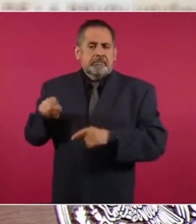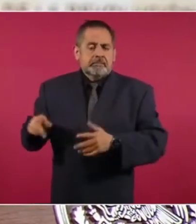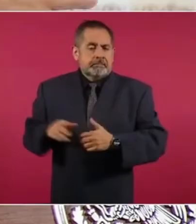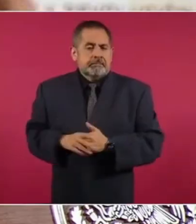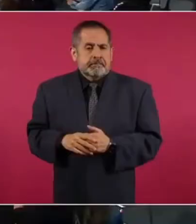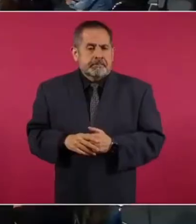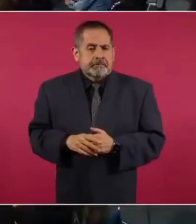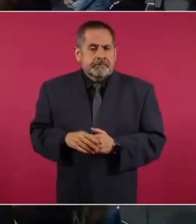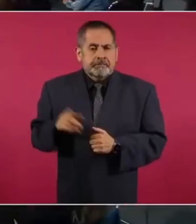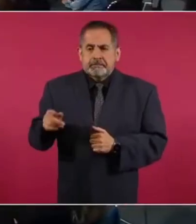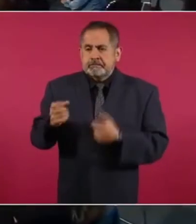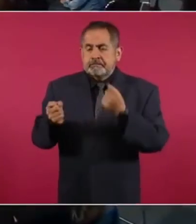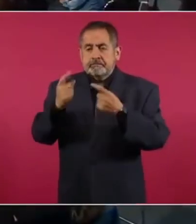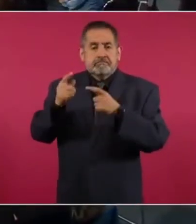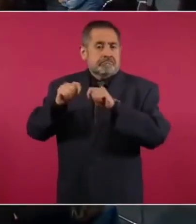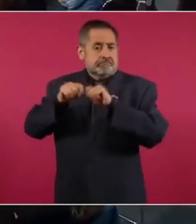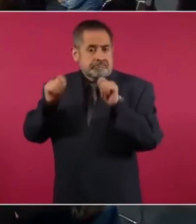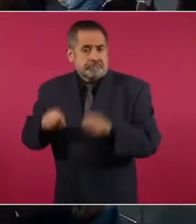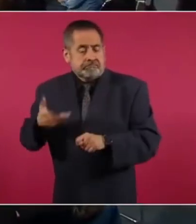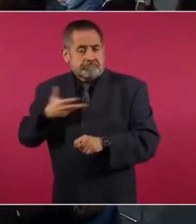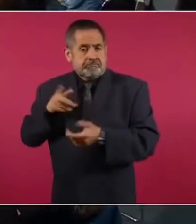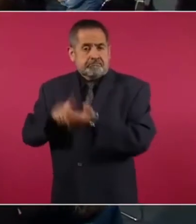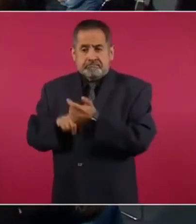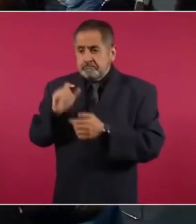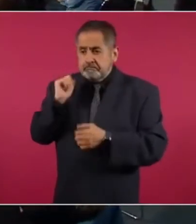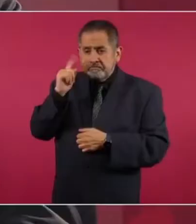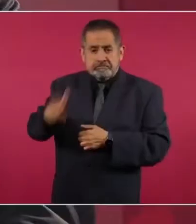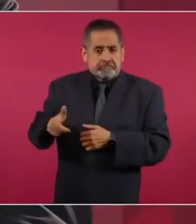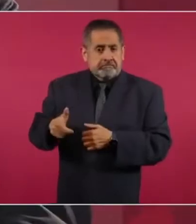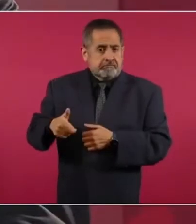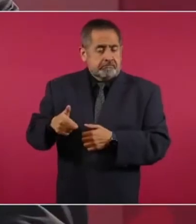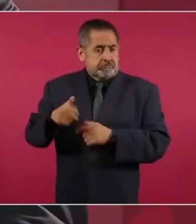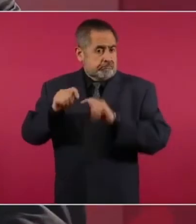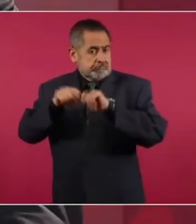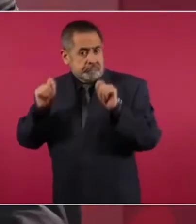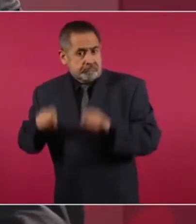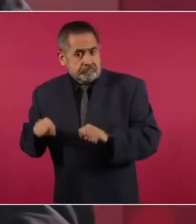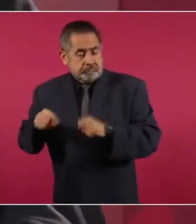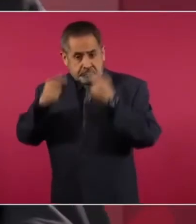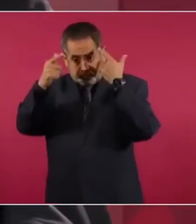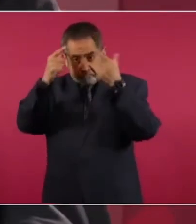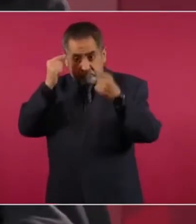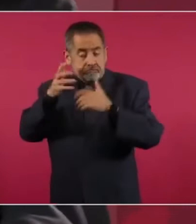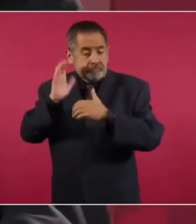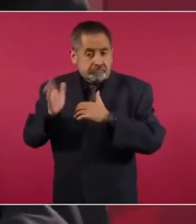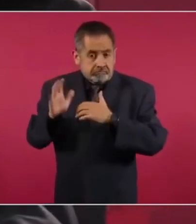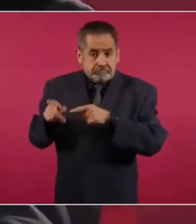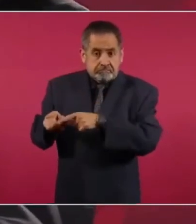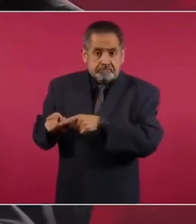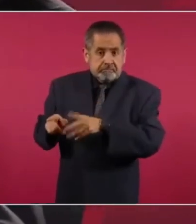Si ya están recibidos, si tienen una carrera y